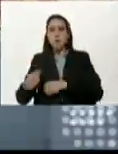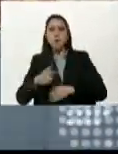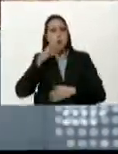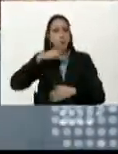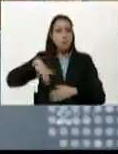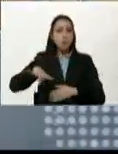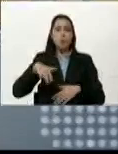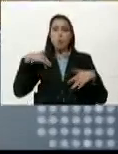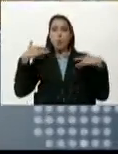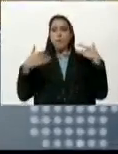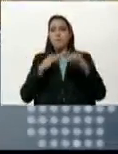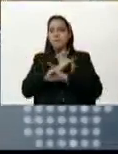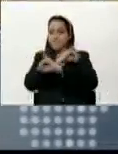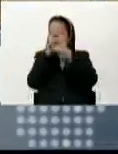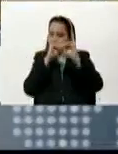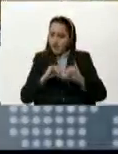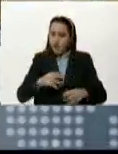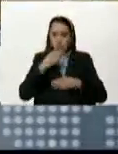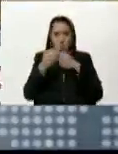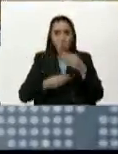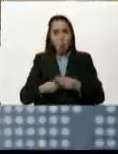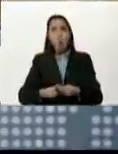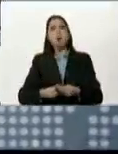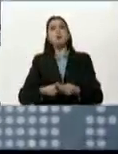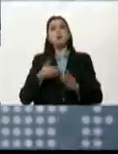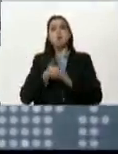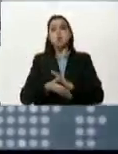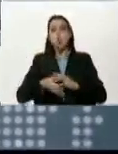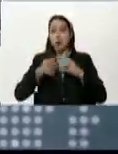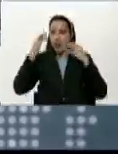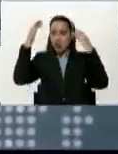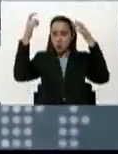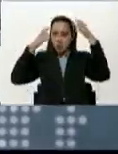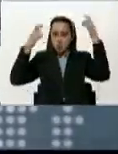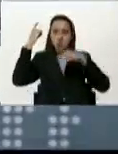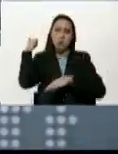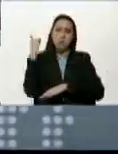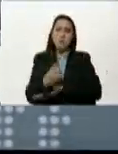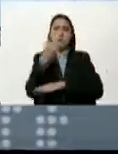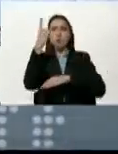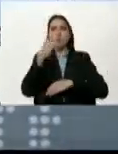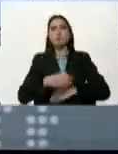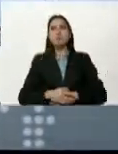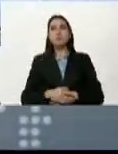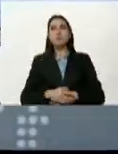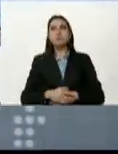contento está feliz porque cumplimos por la palabra de nuestro comandante hugo chávez un gran abrazo